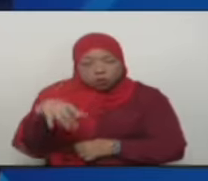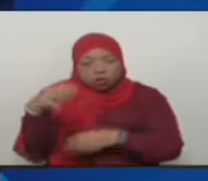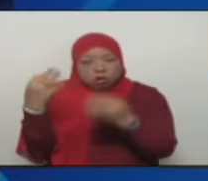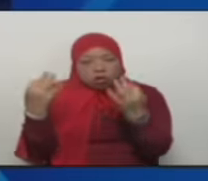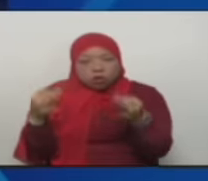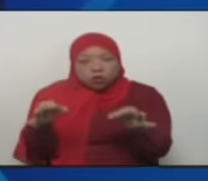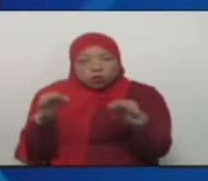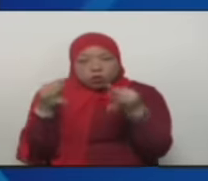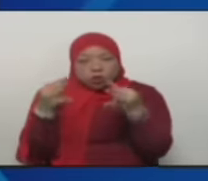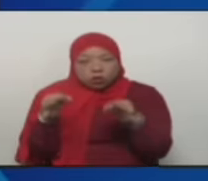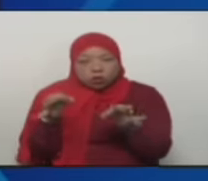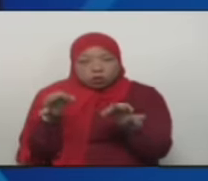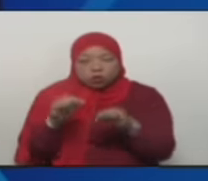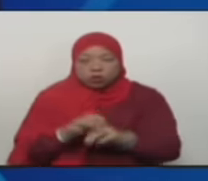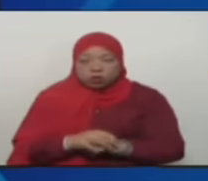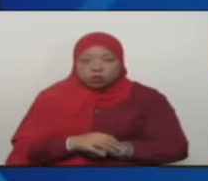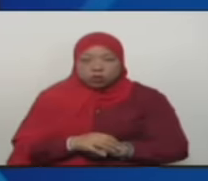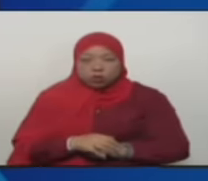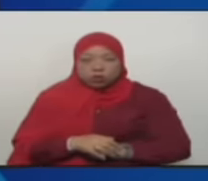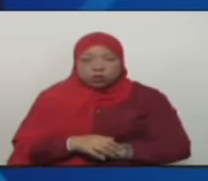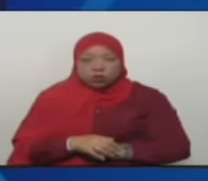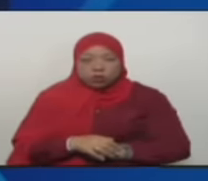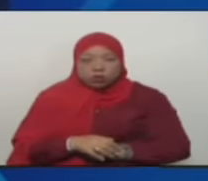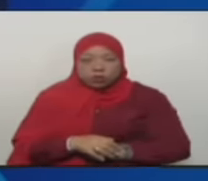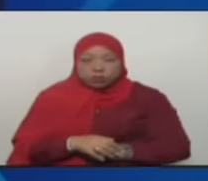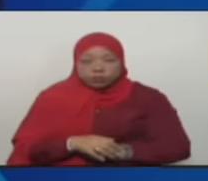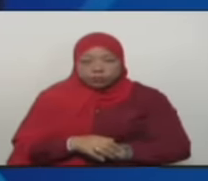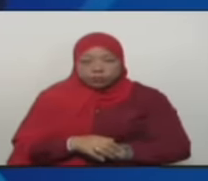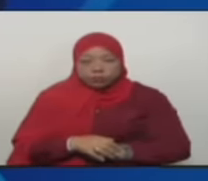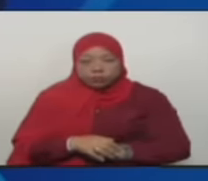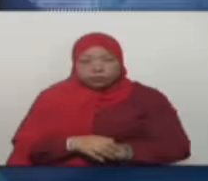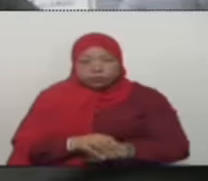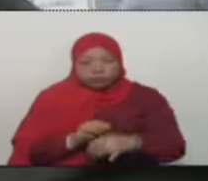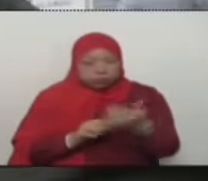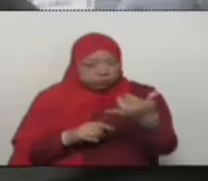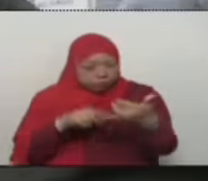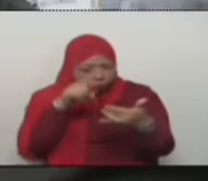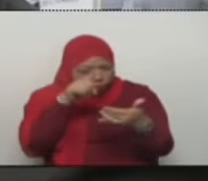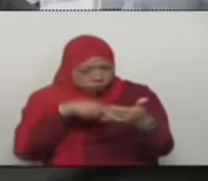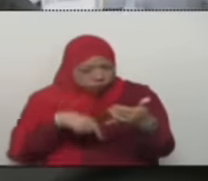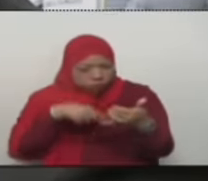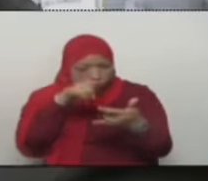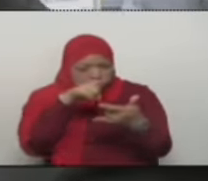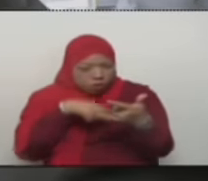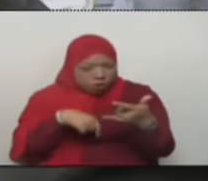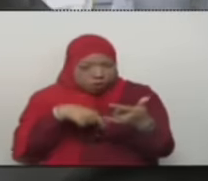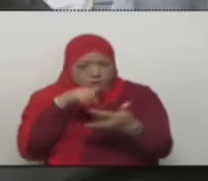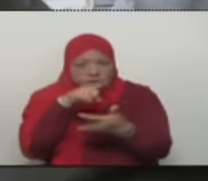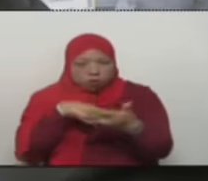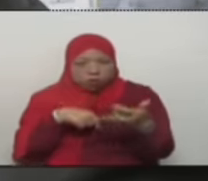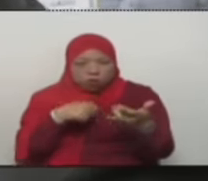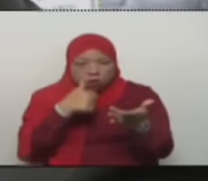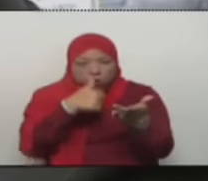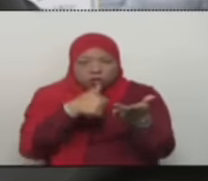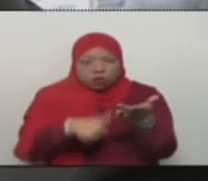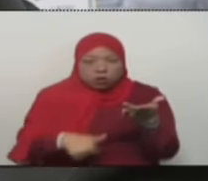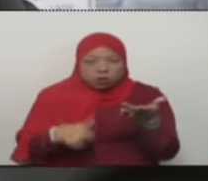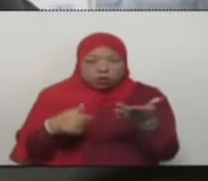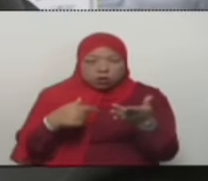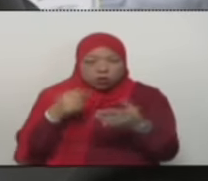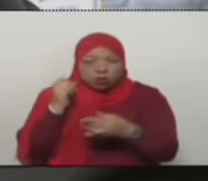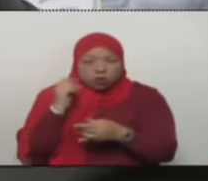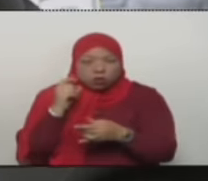normalita. Así es. Que está dedicada a ver cuentas de